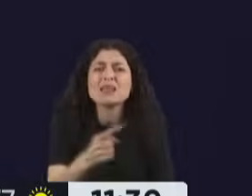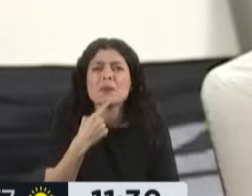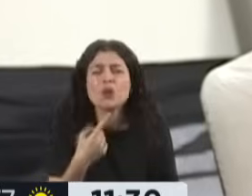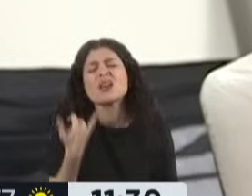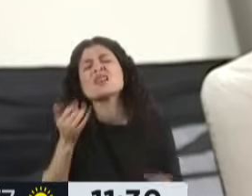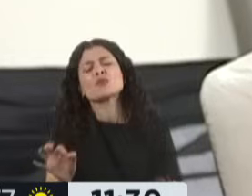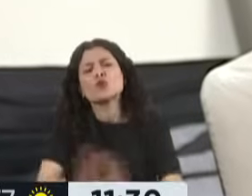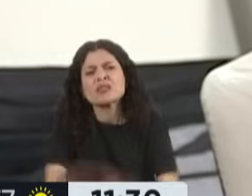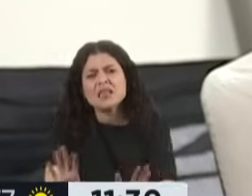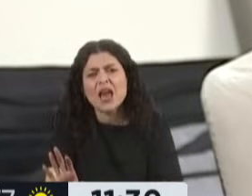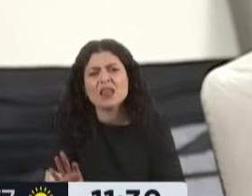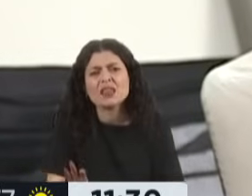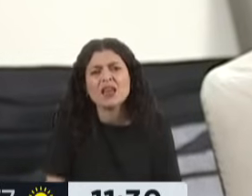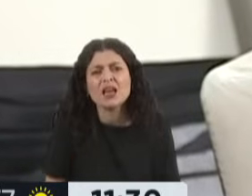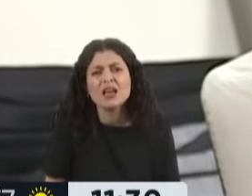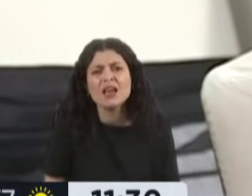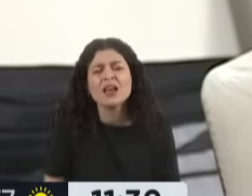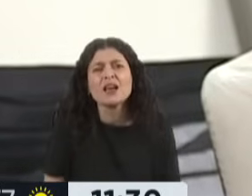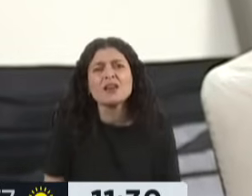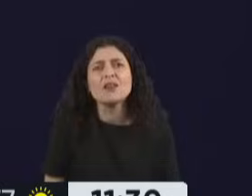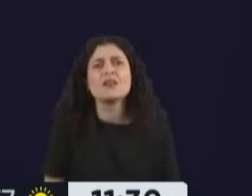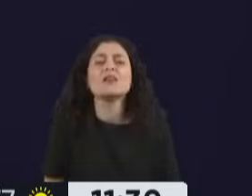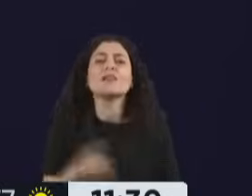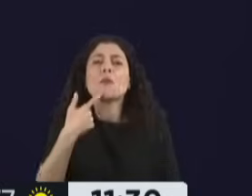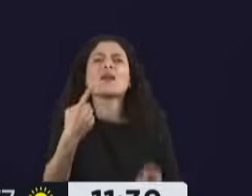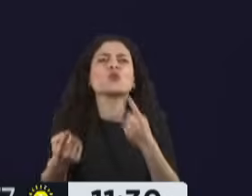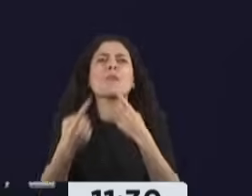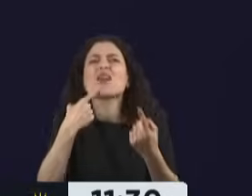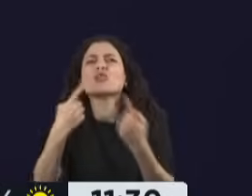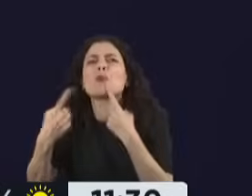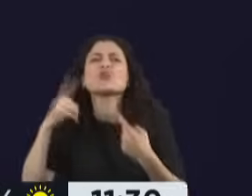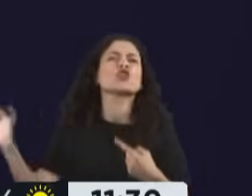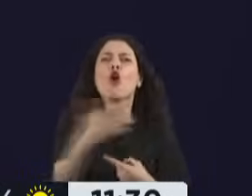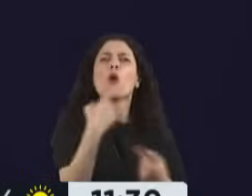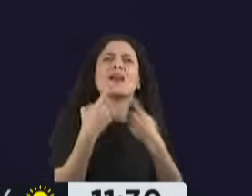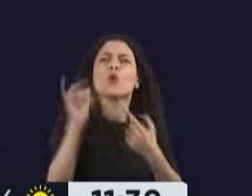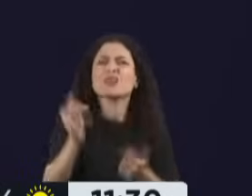preguntaste, comunista lo tuyo, que pregunten todo, está muy bien. Bueno.